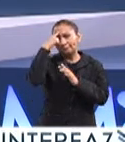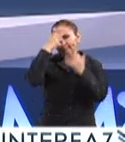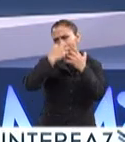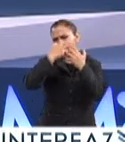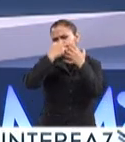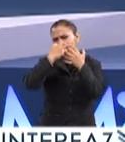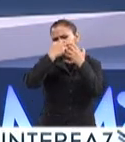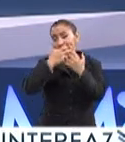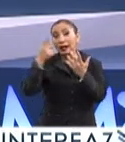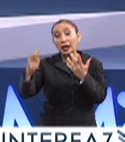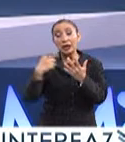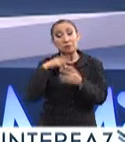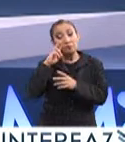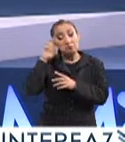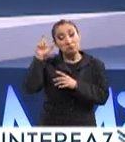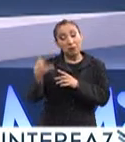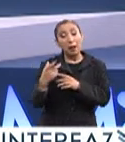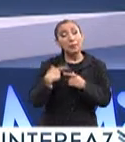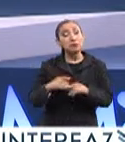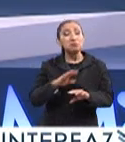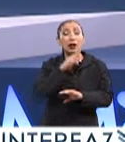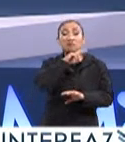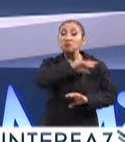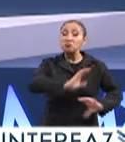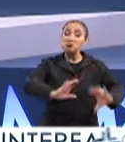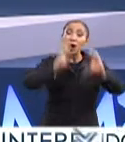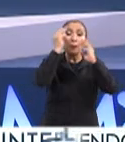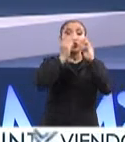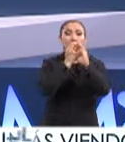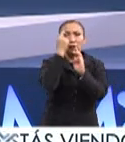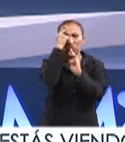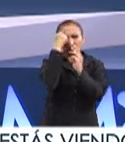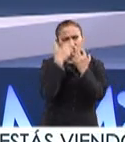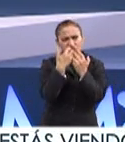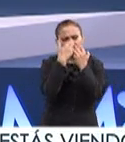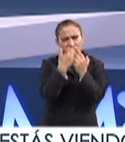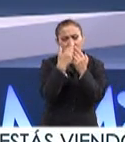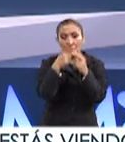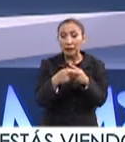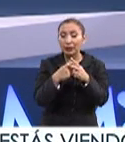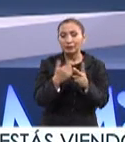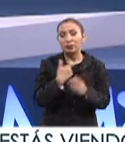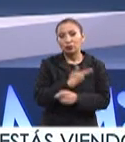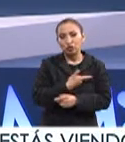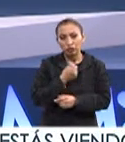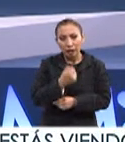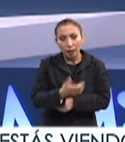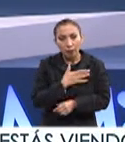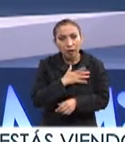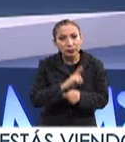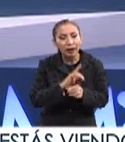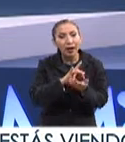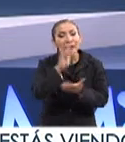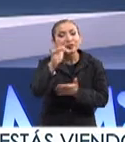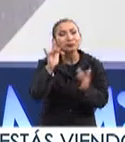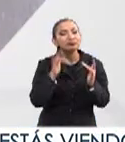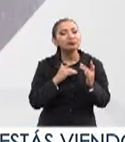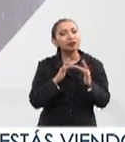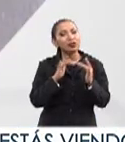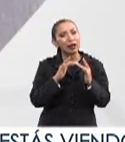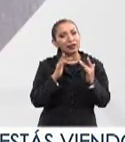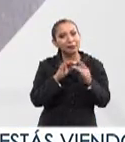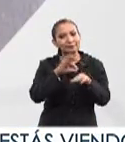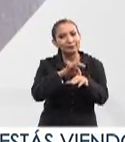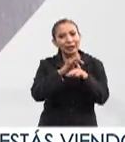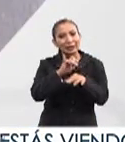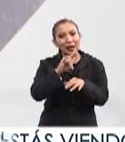y precisamente considerado la persona más rápida del mundo haciendo cálculos mentales. Es un placer saludarte, muy buenos días, gracias por estar con nosotros